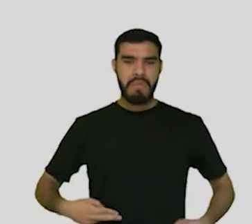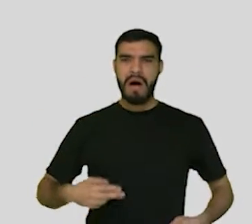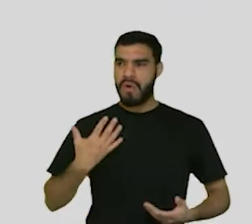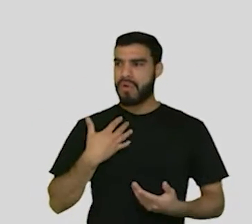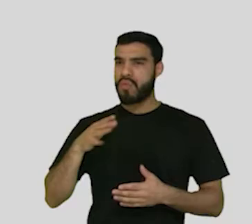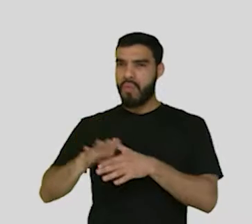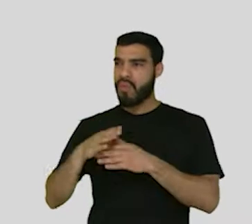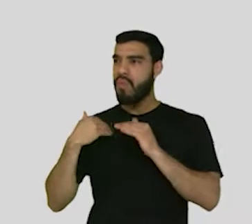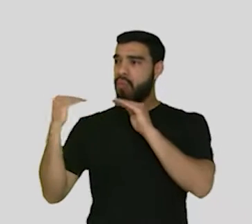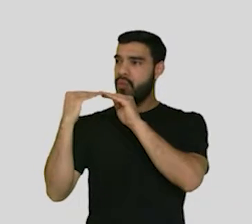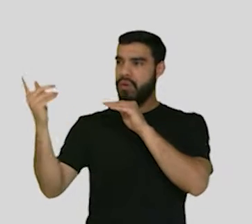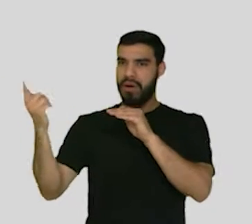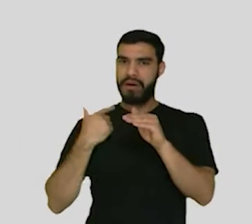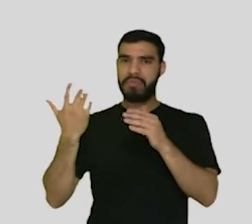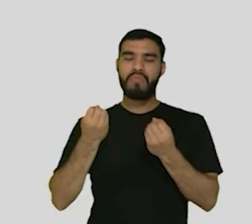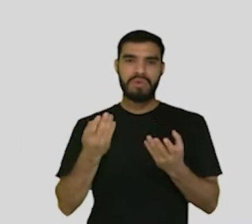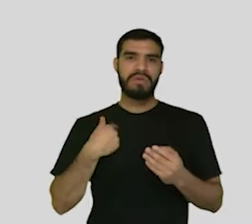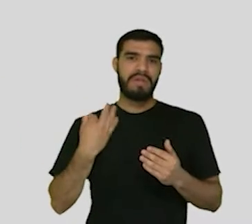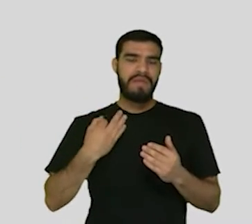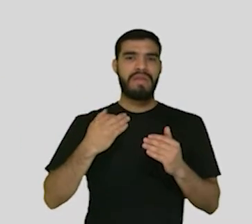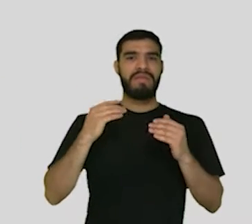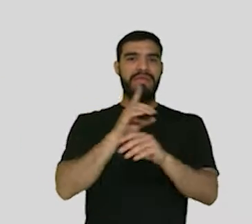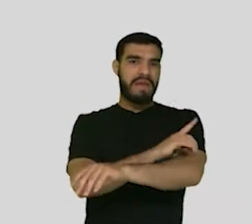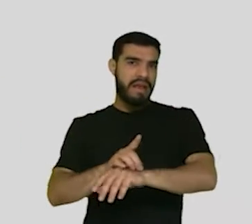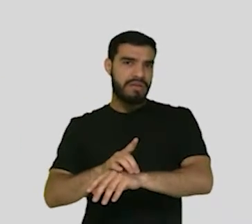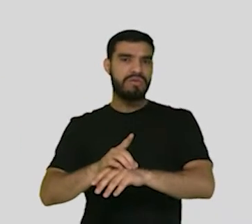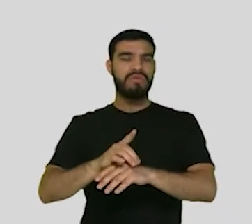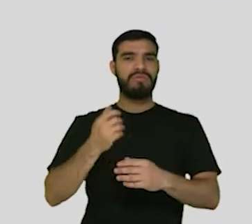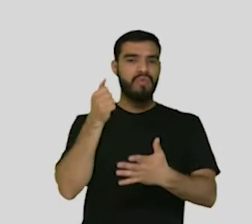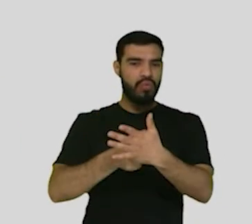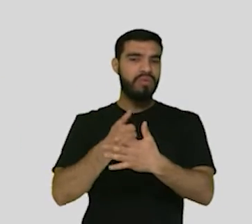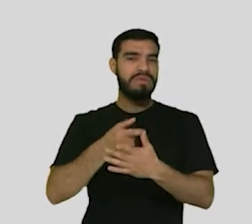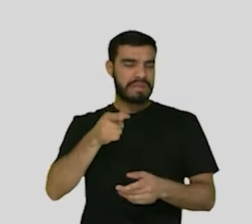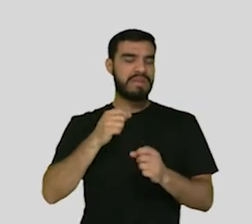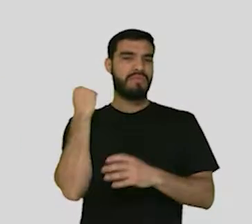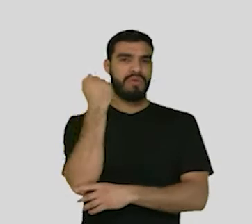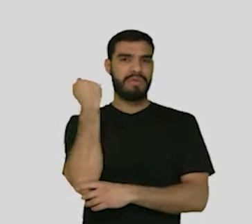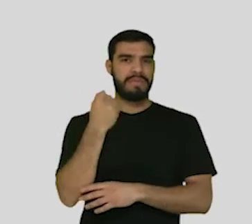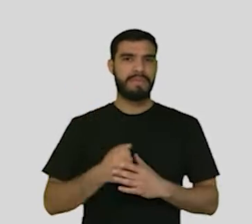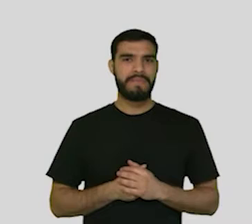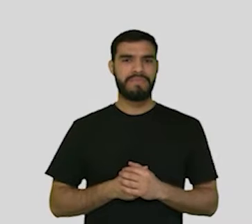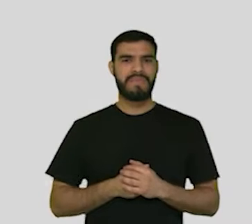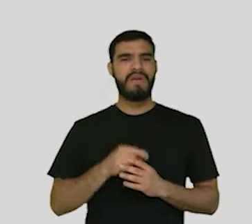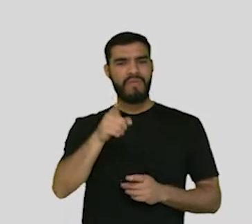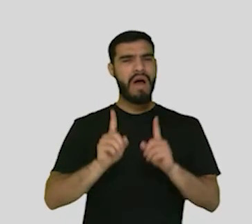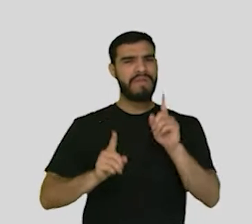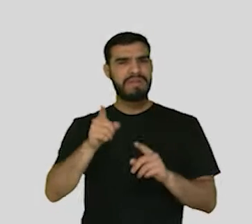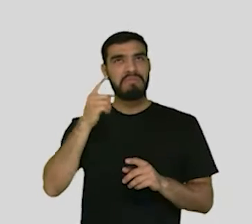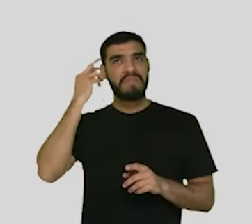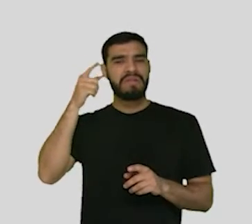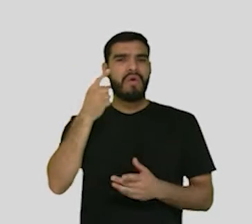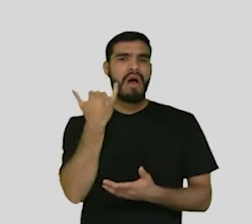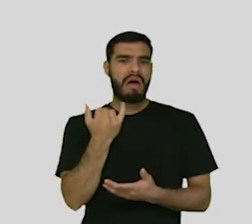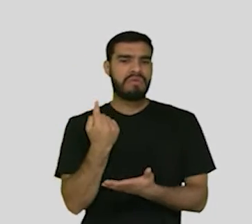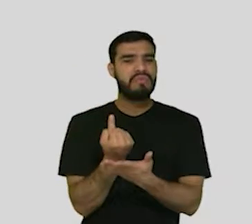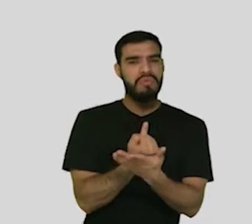cuña trans je upevare tecoteme ñañam ñamba apoya cu ella lucha derecho humano